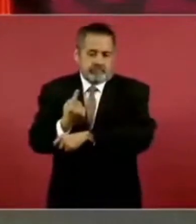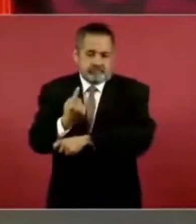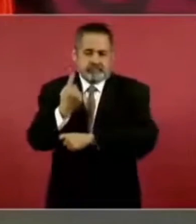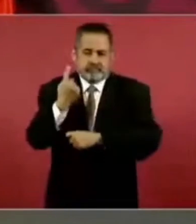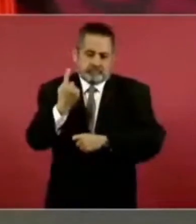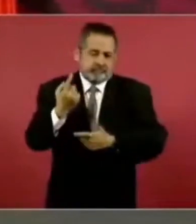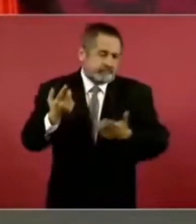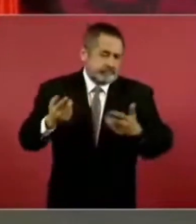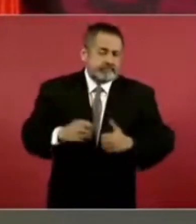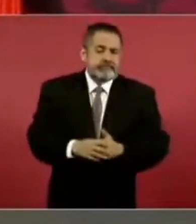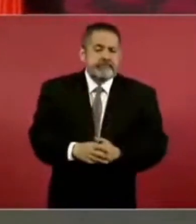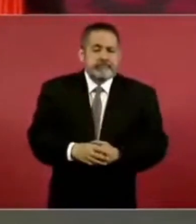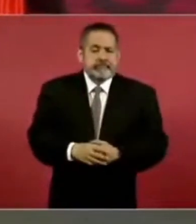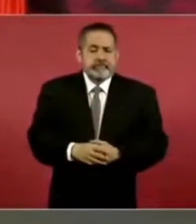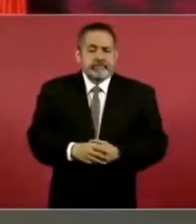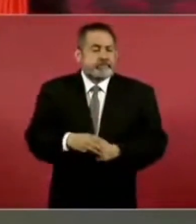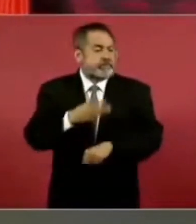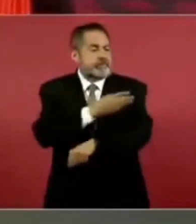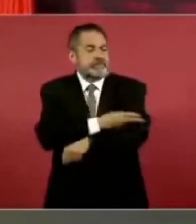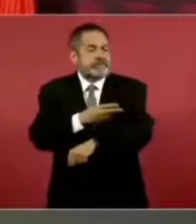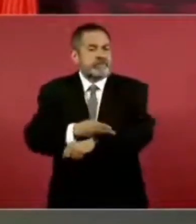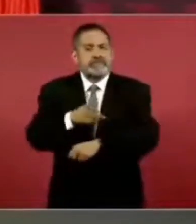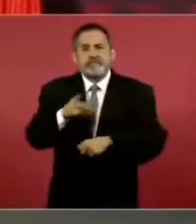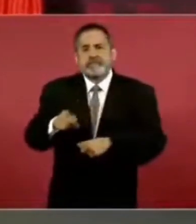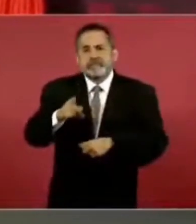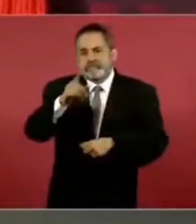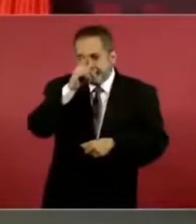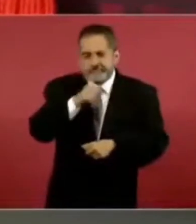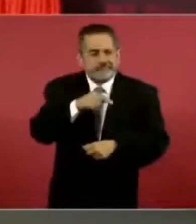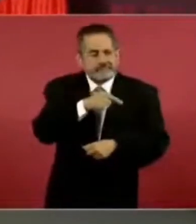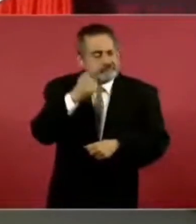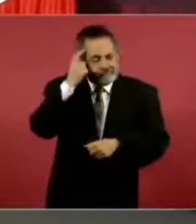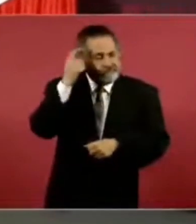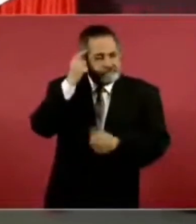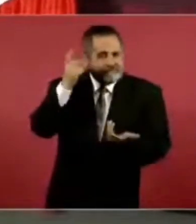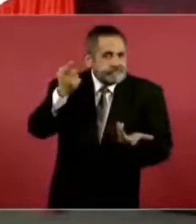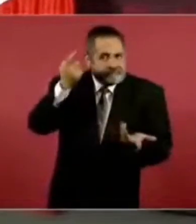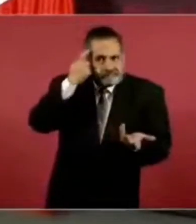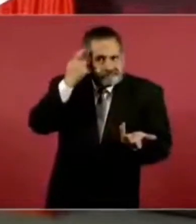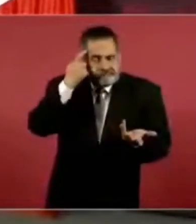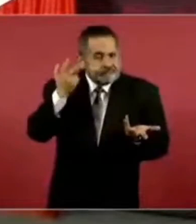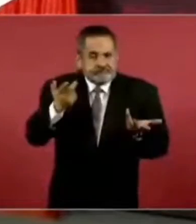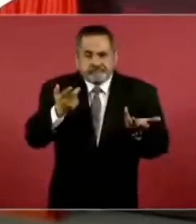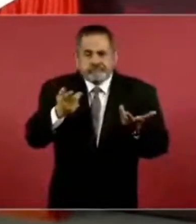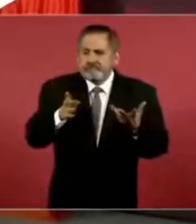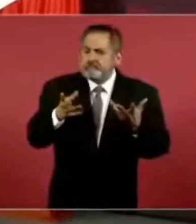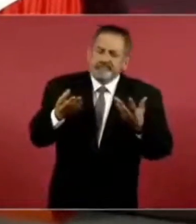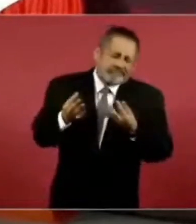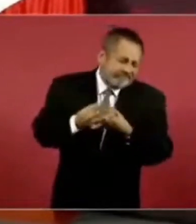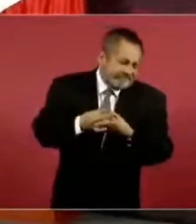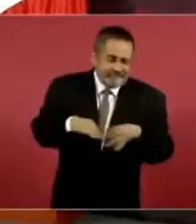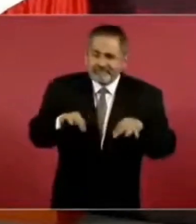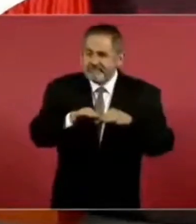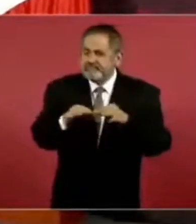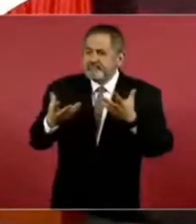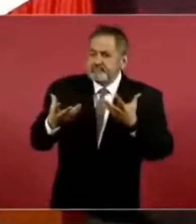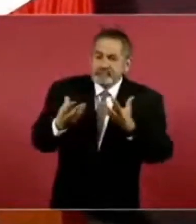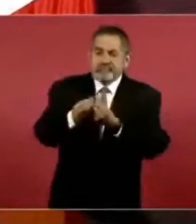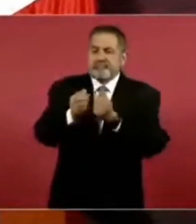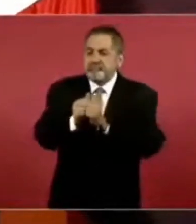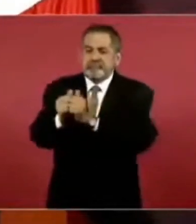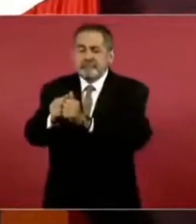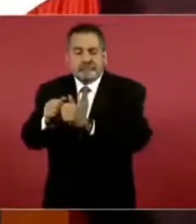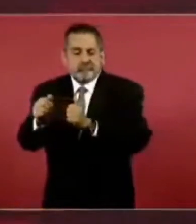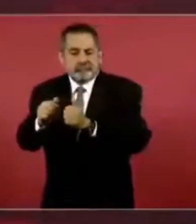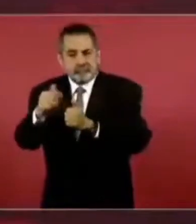No tuvo capacidad o no pensó que era fundamental para llevar a cabo